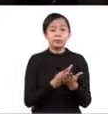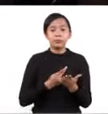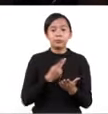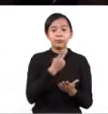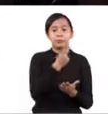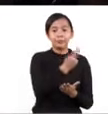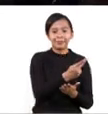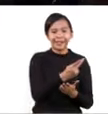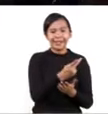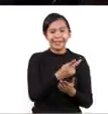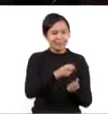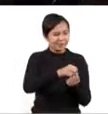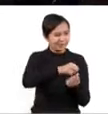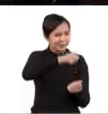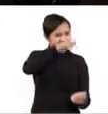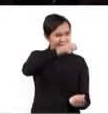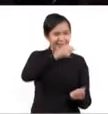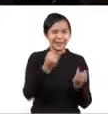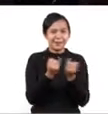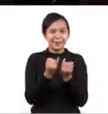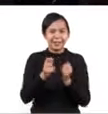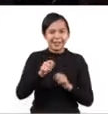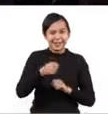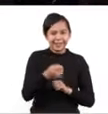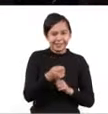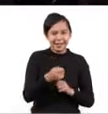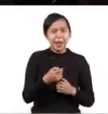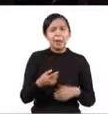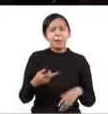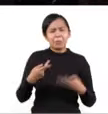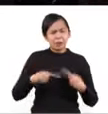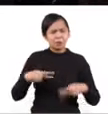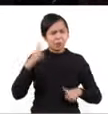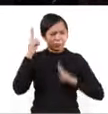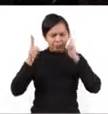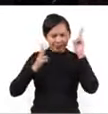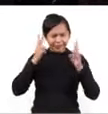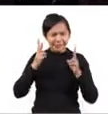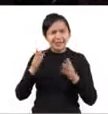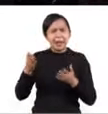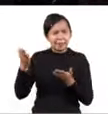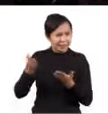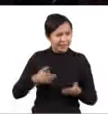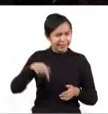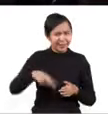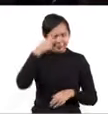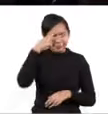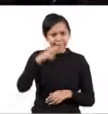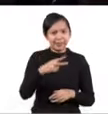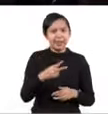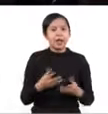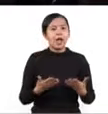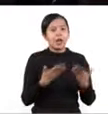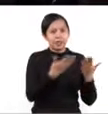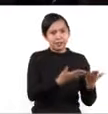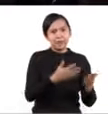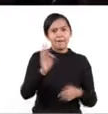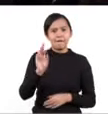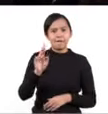del pergamino y medalla de huésped distinguido al presidente de la República Federal de Alemania, doctor